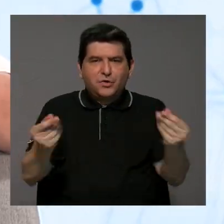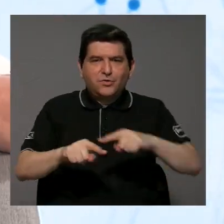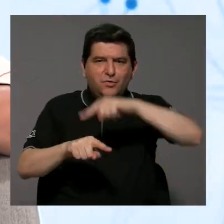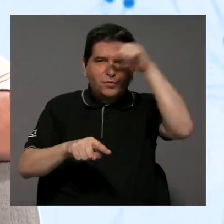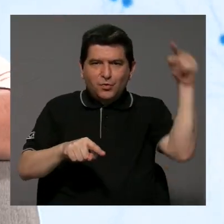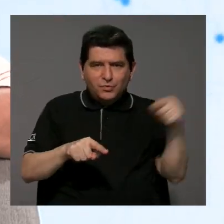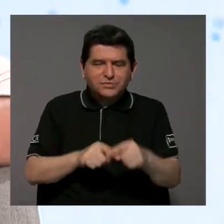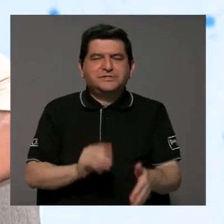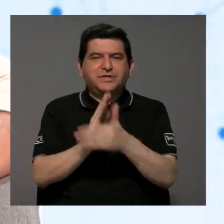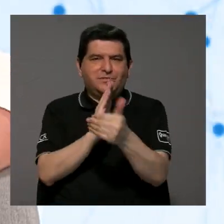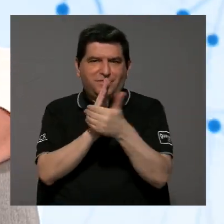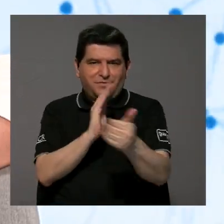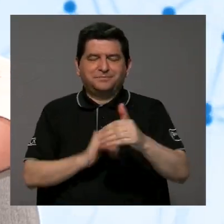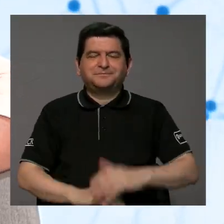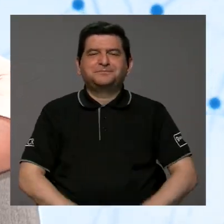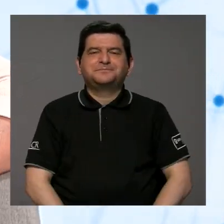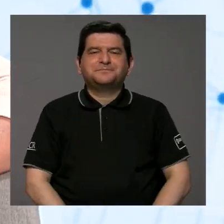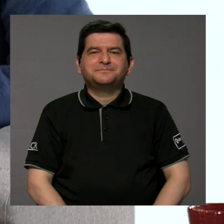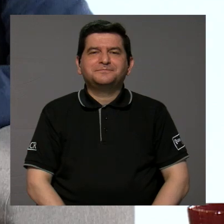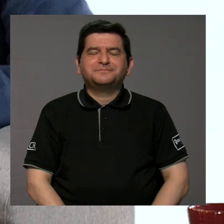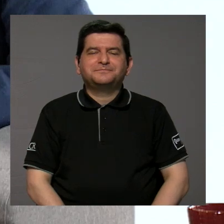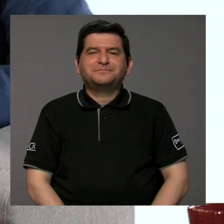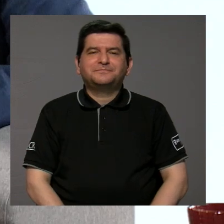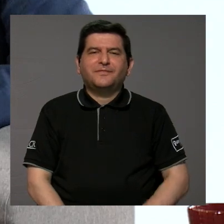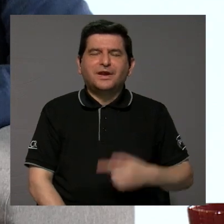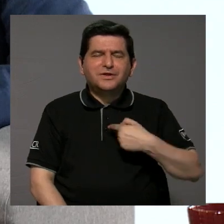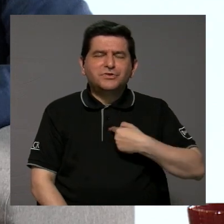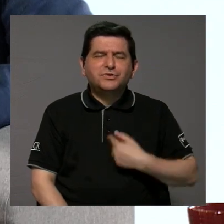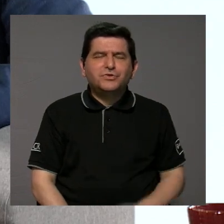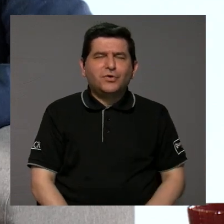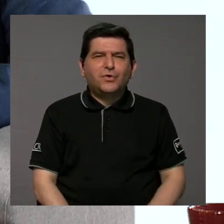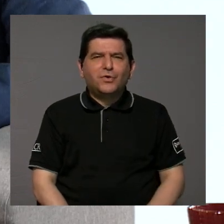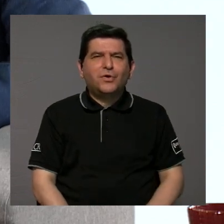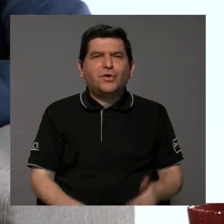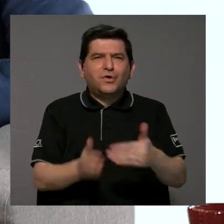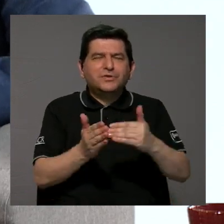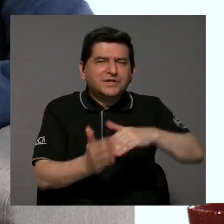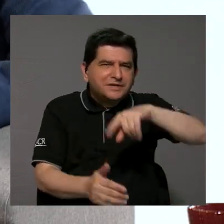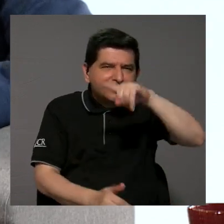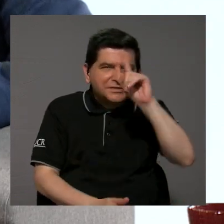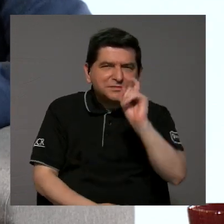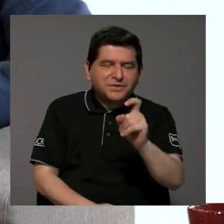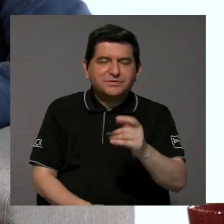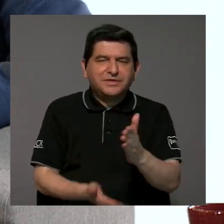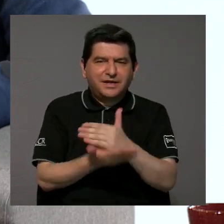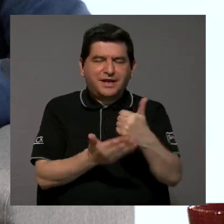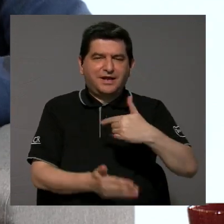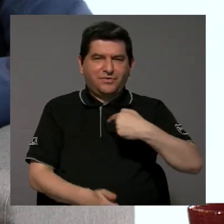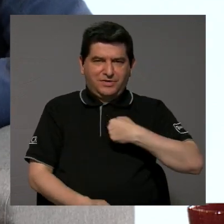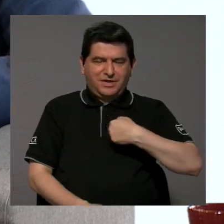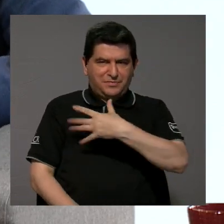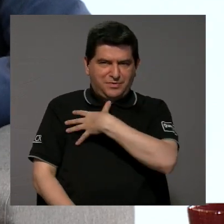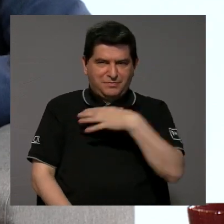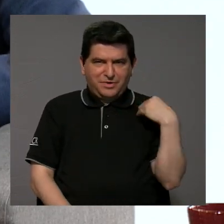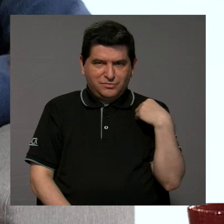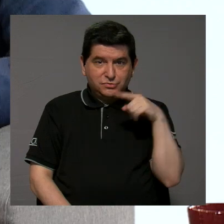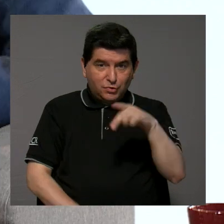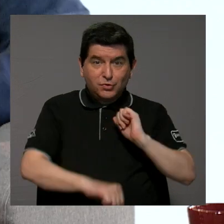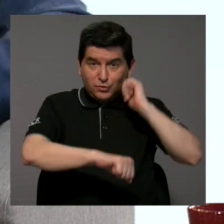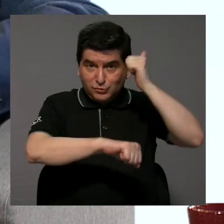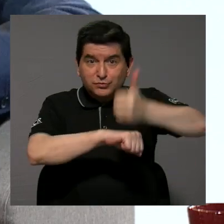social, generando círculos virtuosos. Claro. Juliana, le voy a replantear algo que a mí me gustó mucho, que